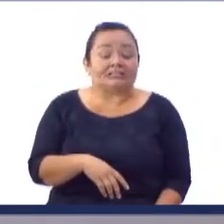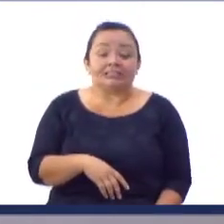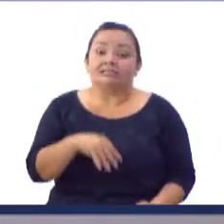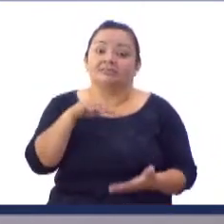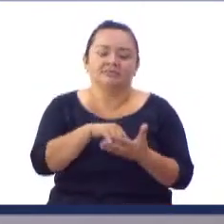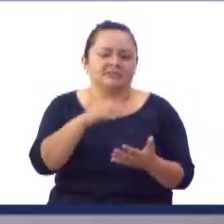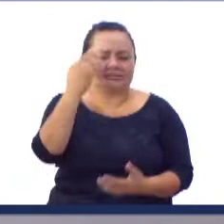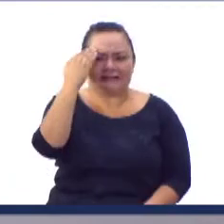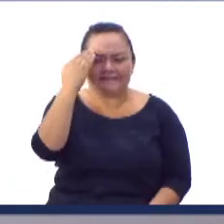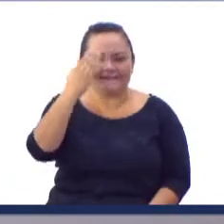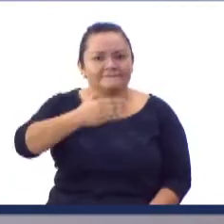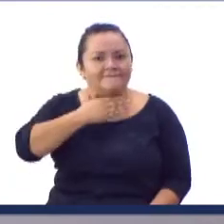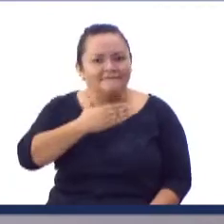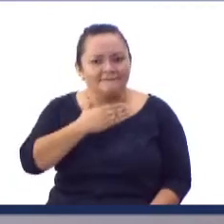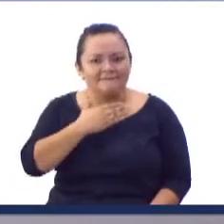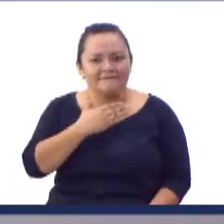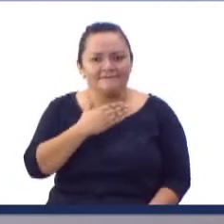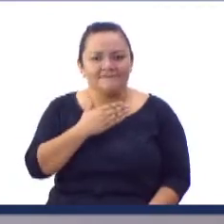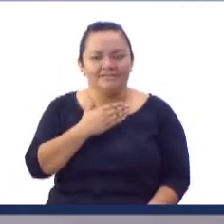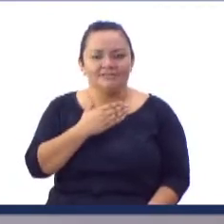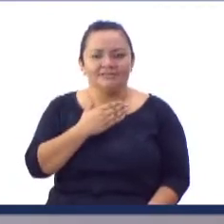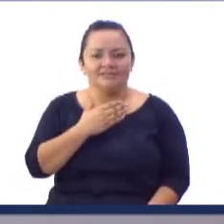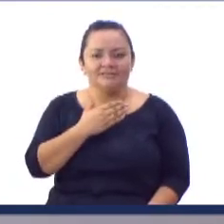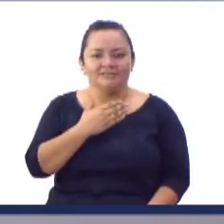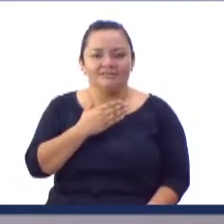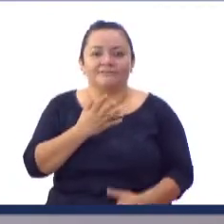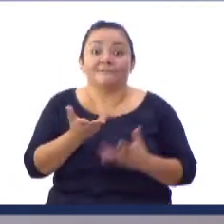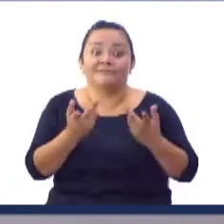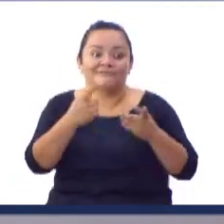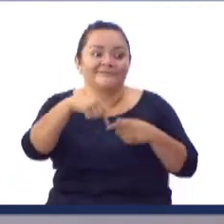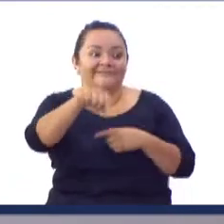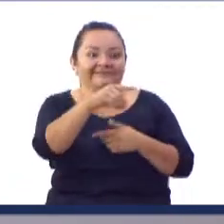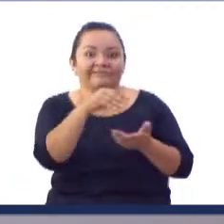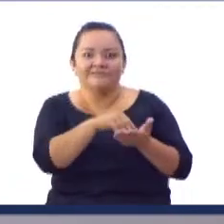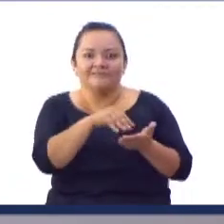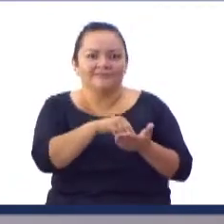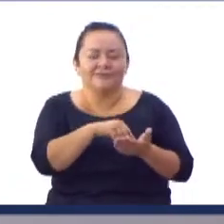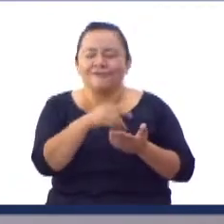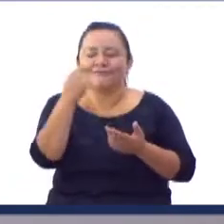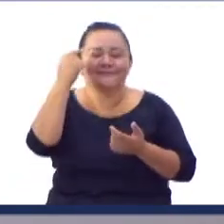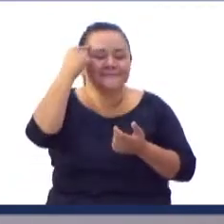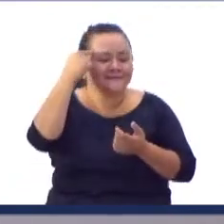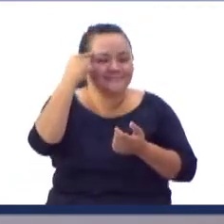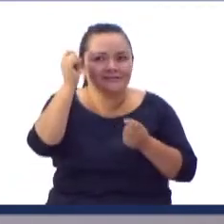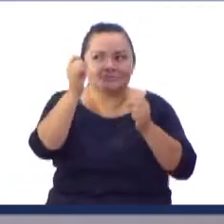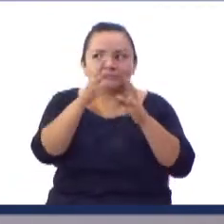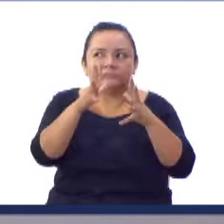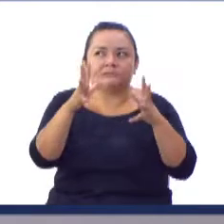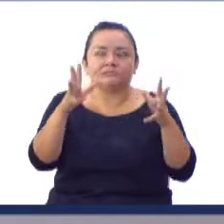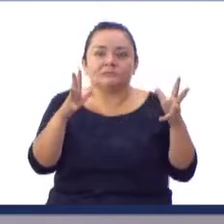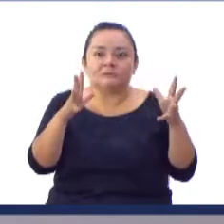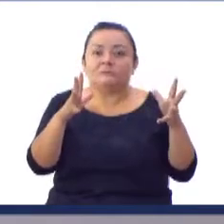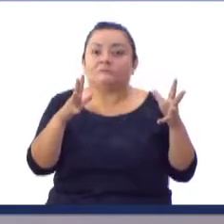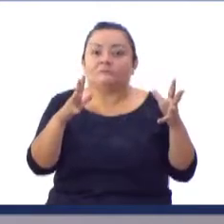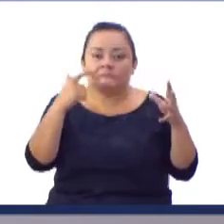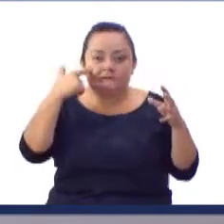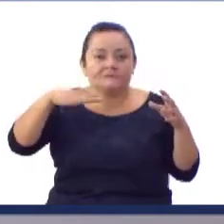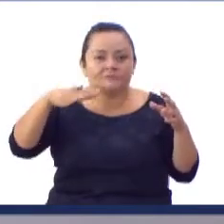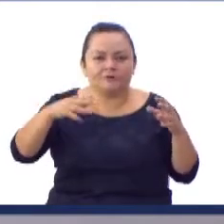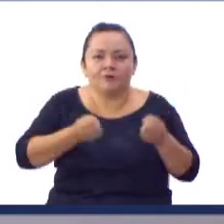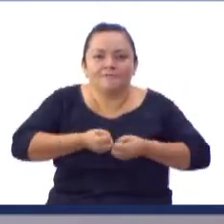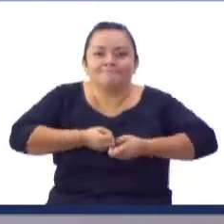maldición porque ellos estaban no midieron las consecuencias de las palabras que estaban diciendo